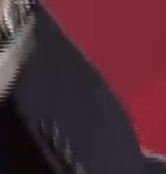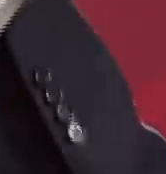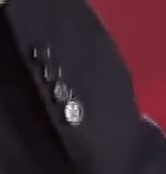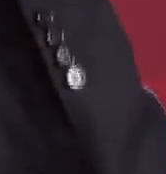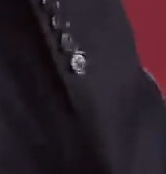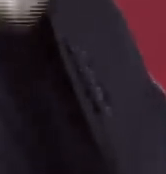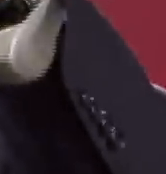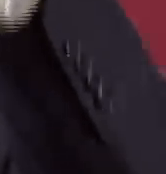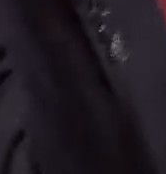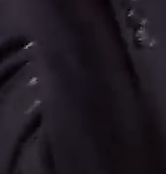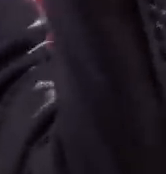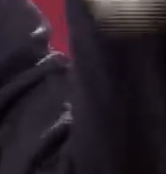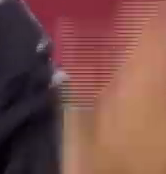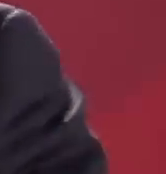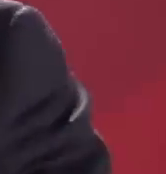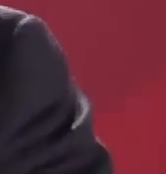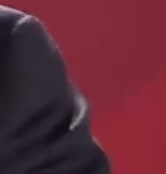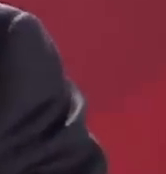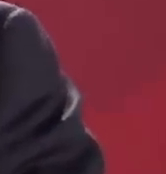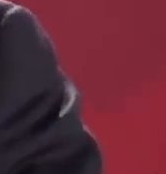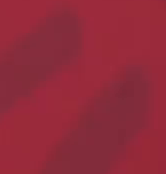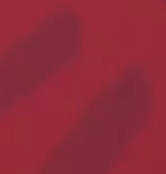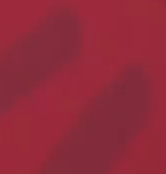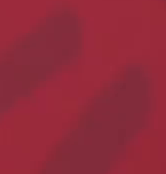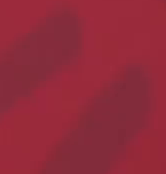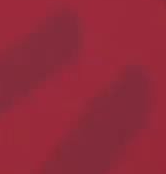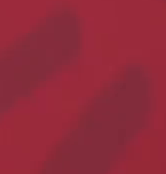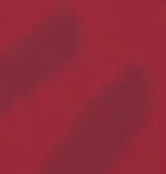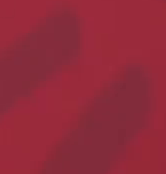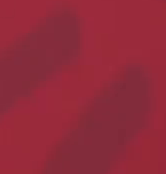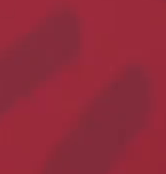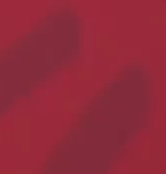estén los que estén en el Congreso,